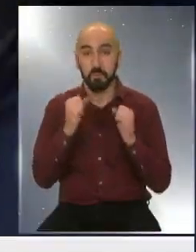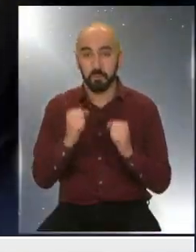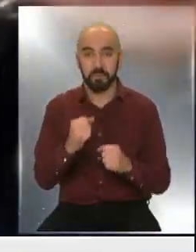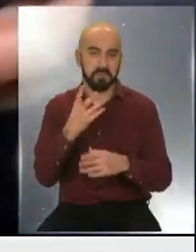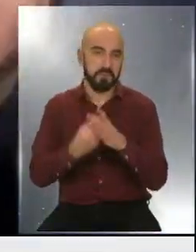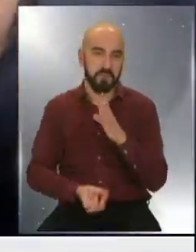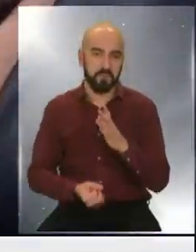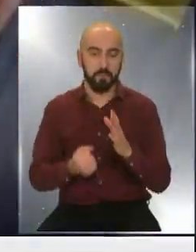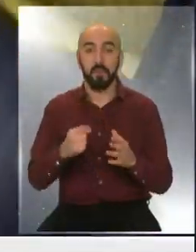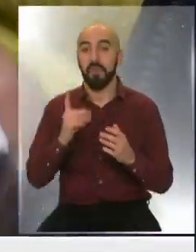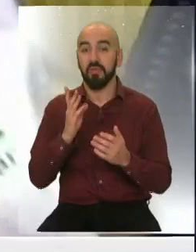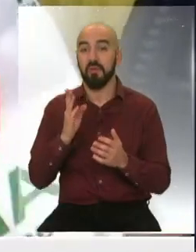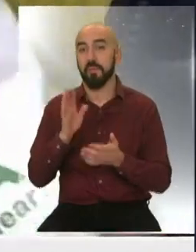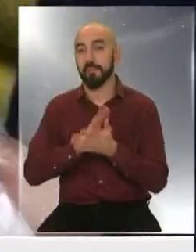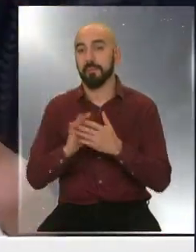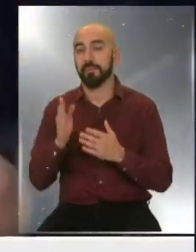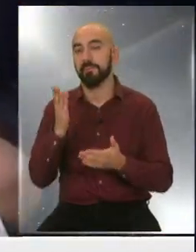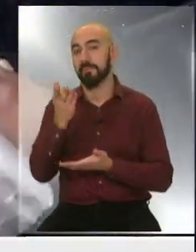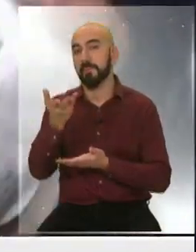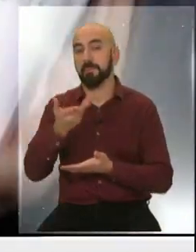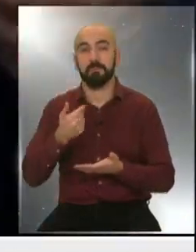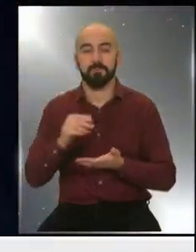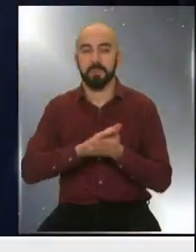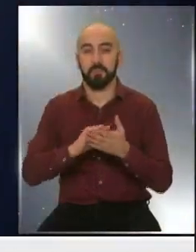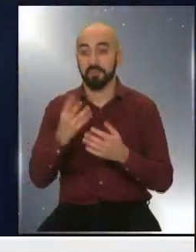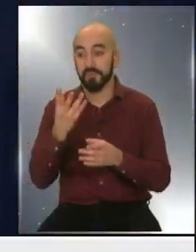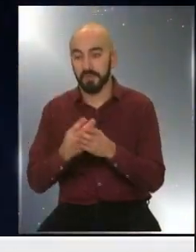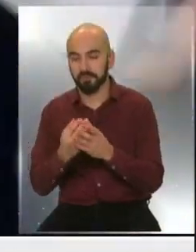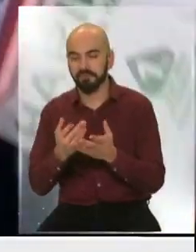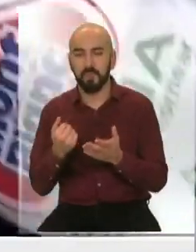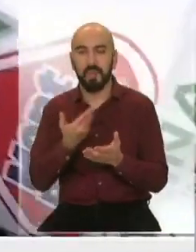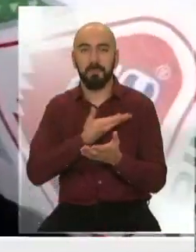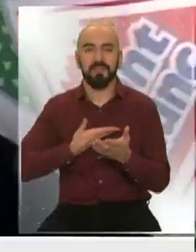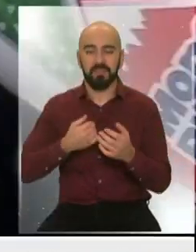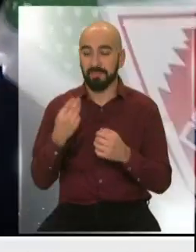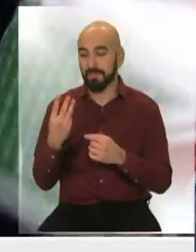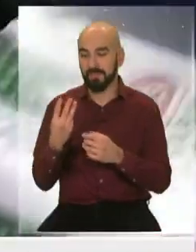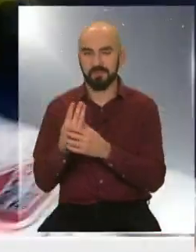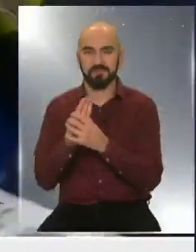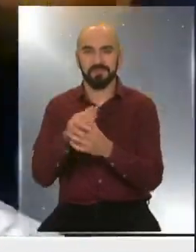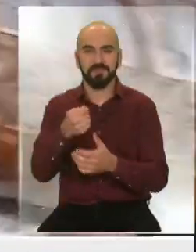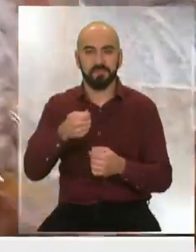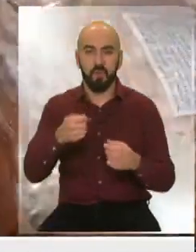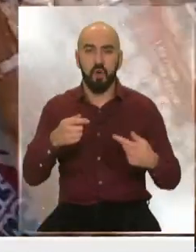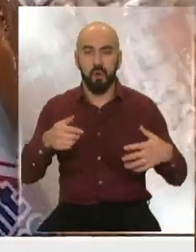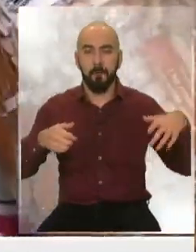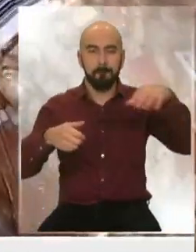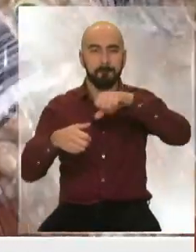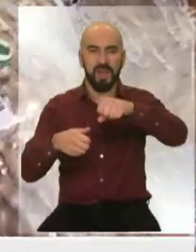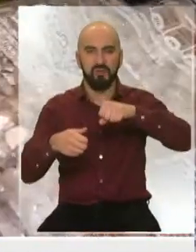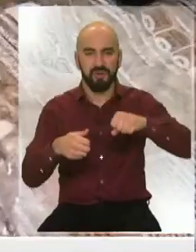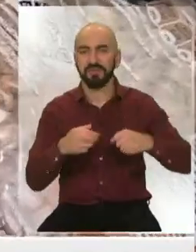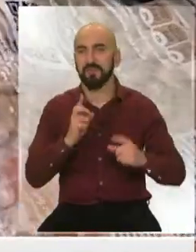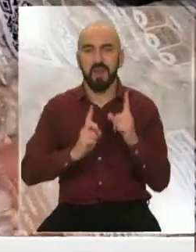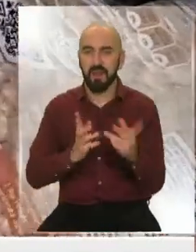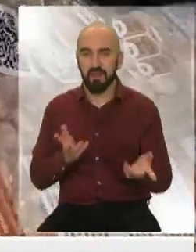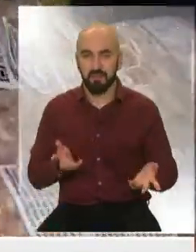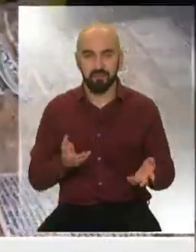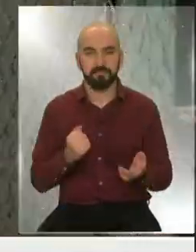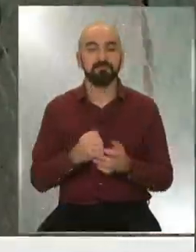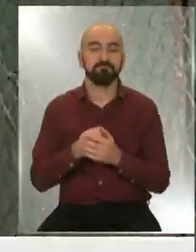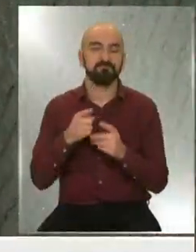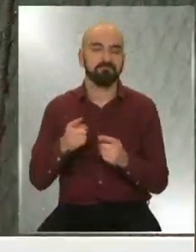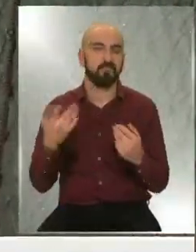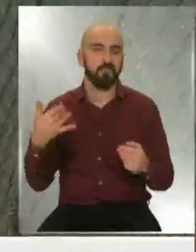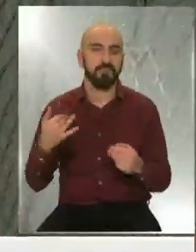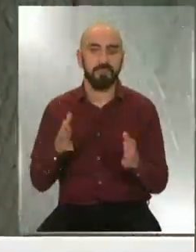salsas de tomate o otra cosa adicional, qué sé yo, mayonesa o lo que sea. Lo importante es que la caja siempre va a